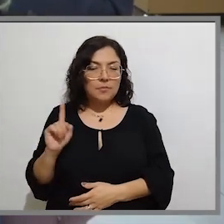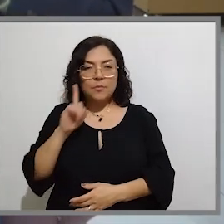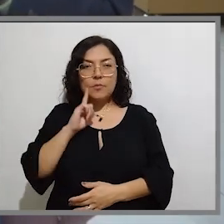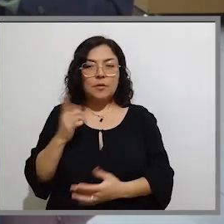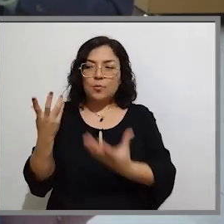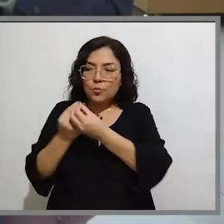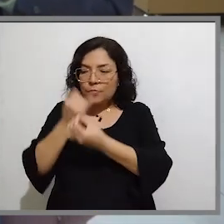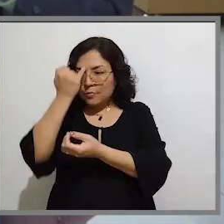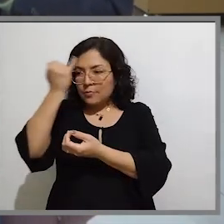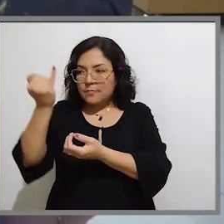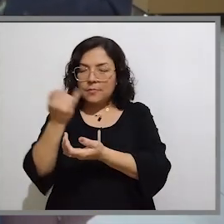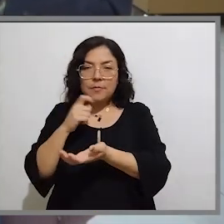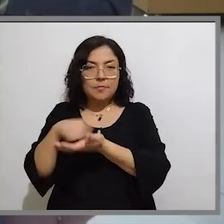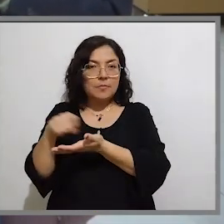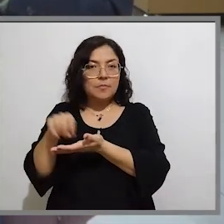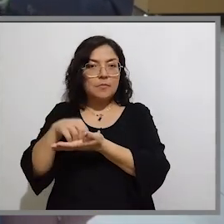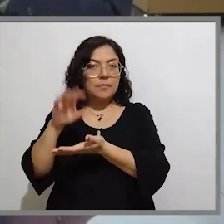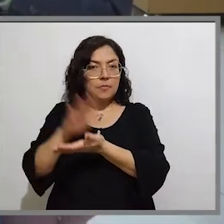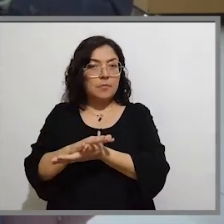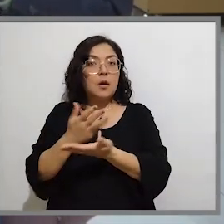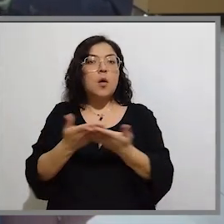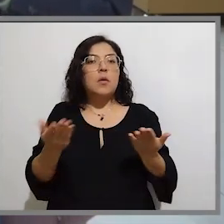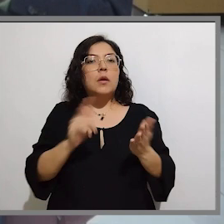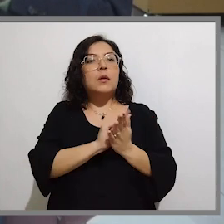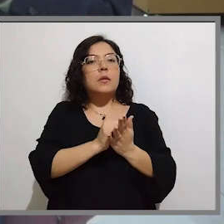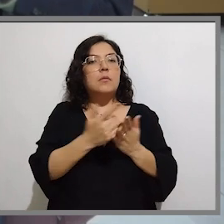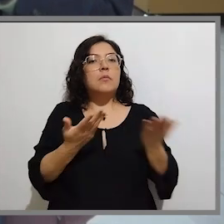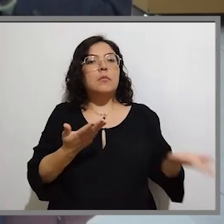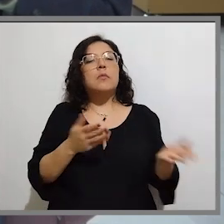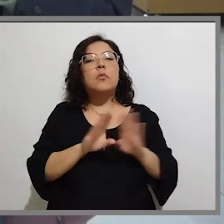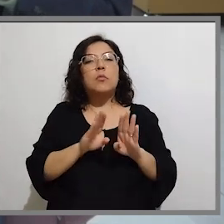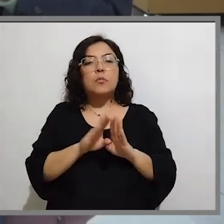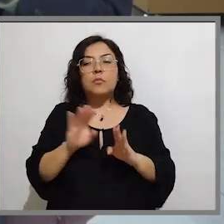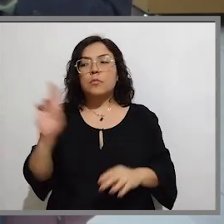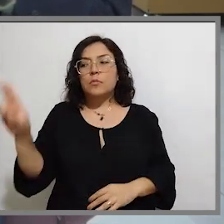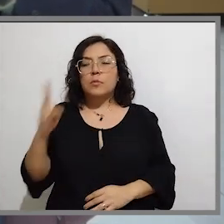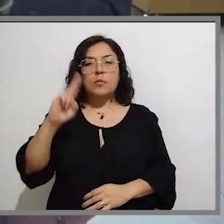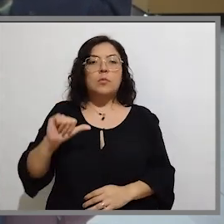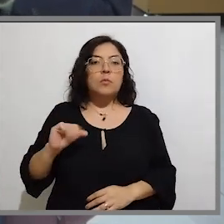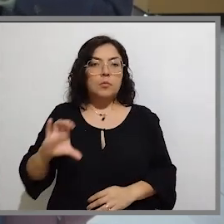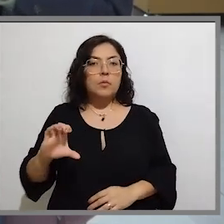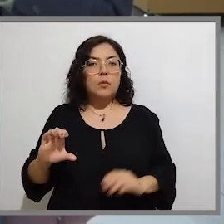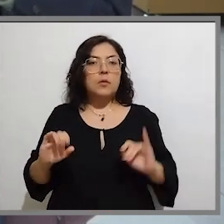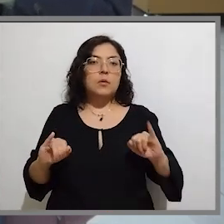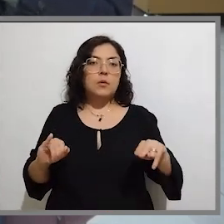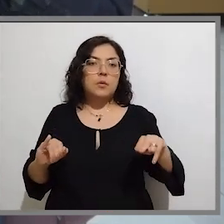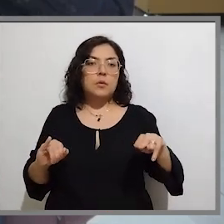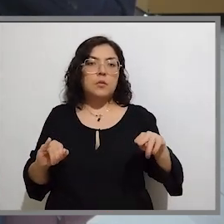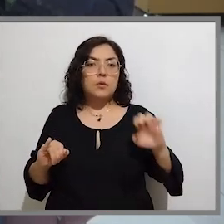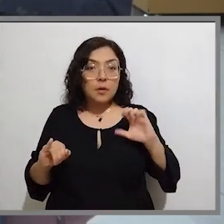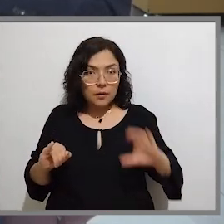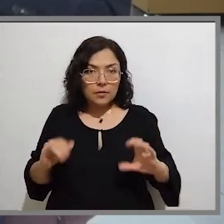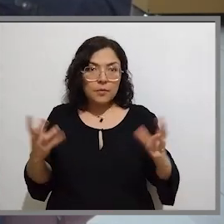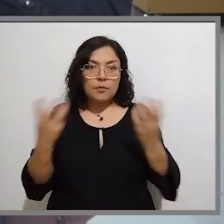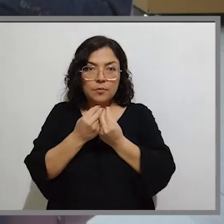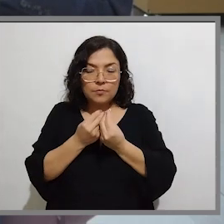caso, la coedición se hace entre la Universidad Autónoma de Coahuila y el Instituto Electoral de Coahuila, para poder de